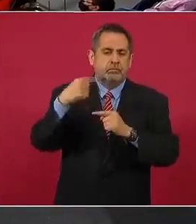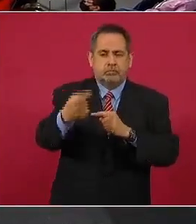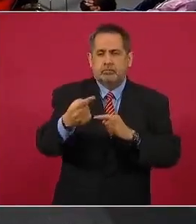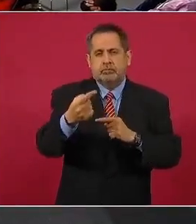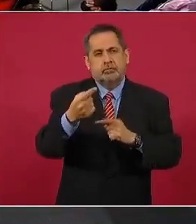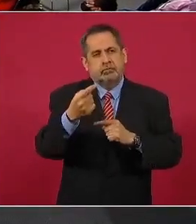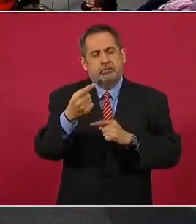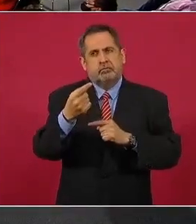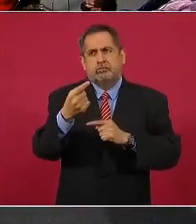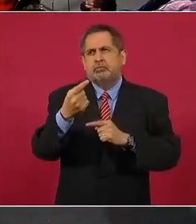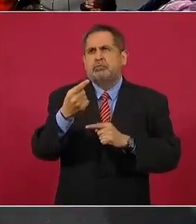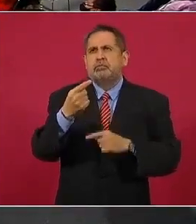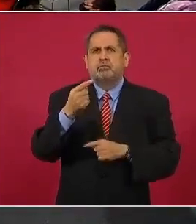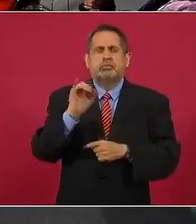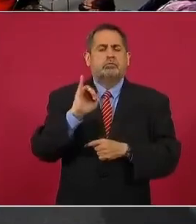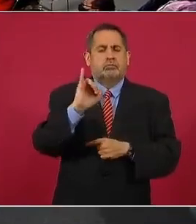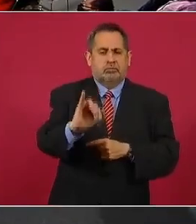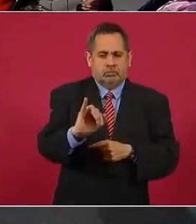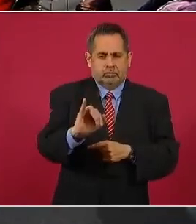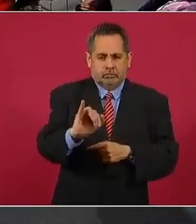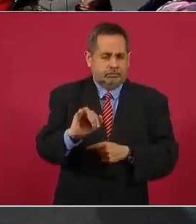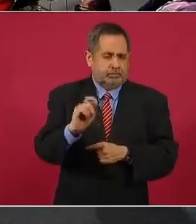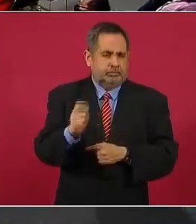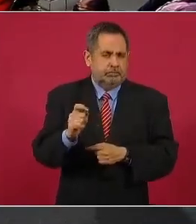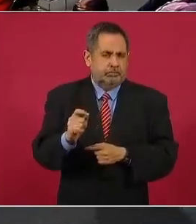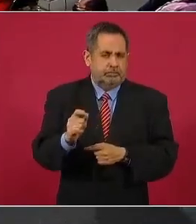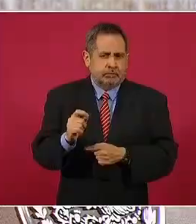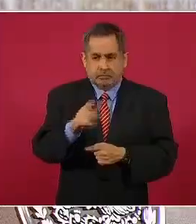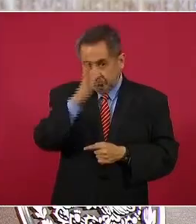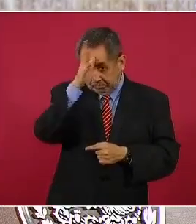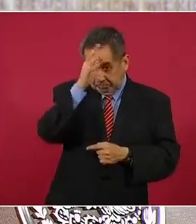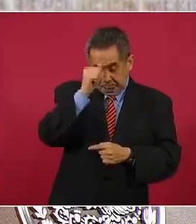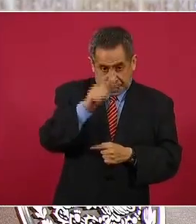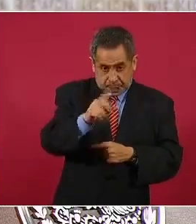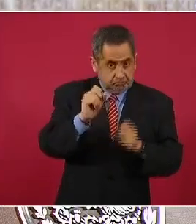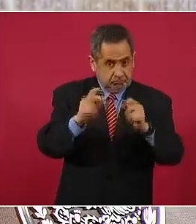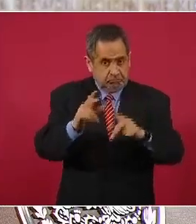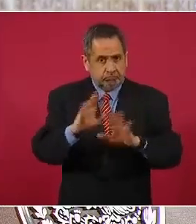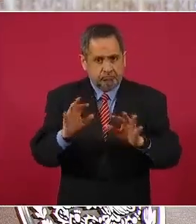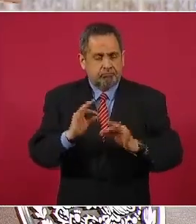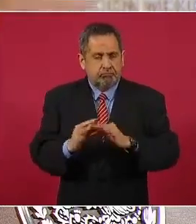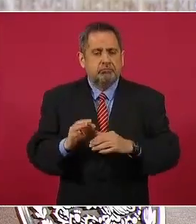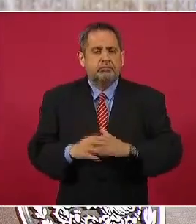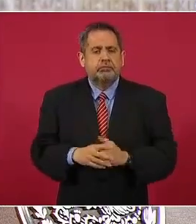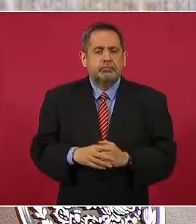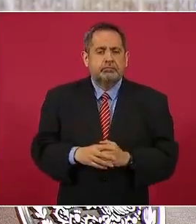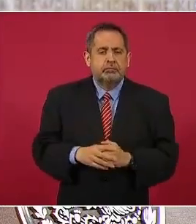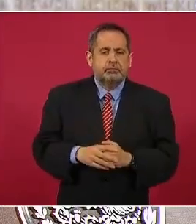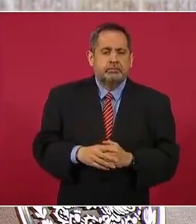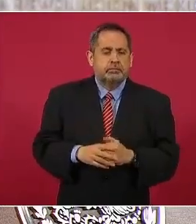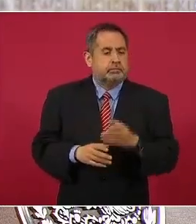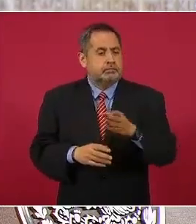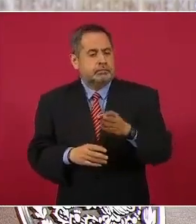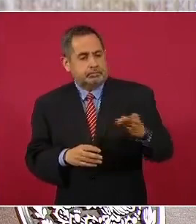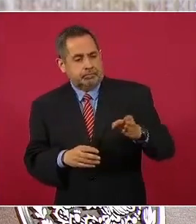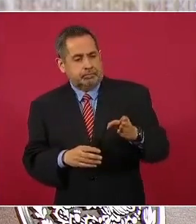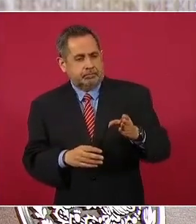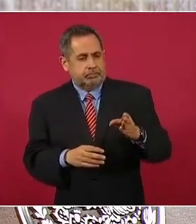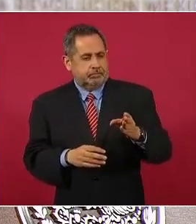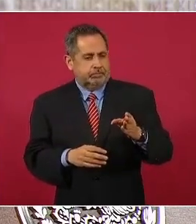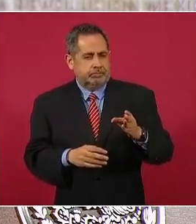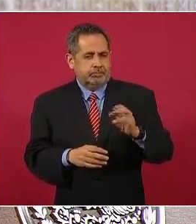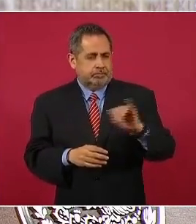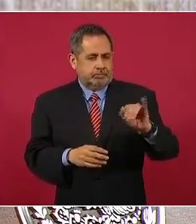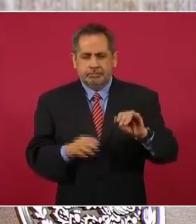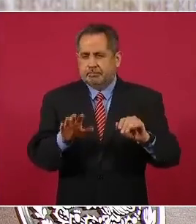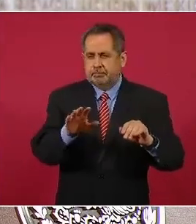es jueves, ¿de acuerdo? O sea, el ala izquierda y el ala